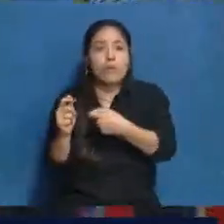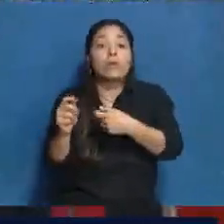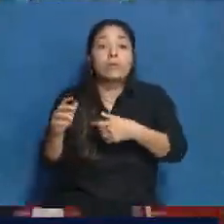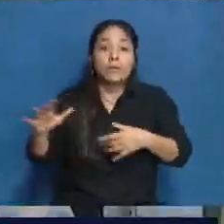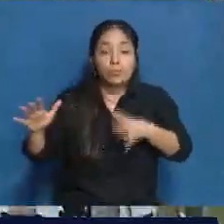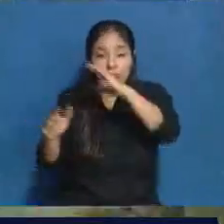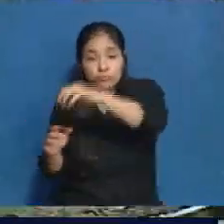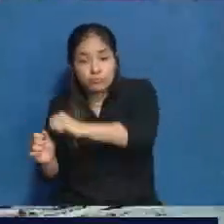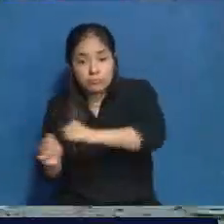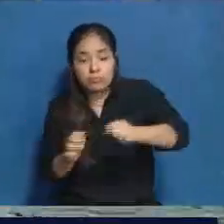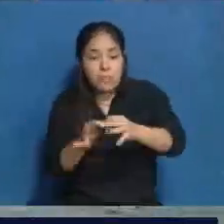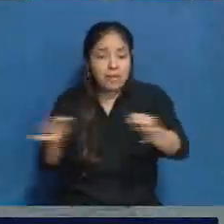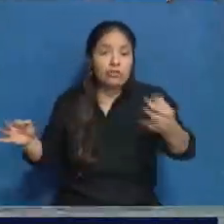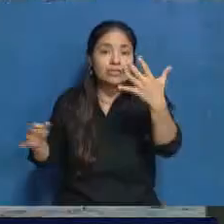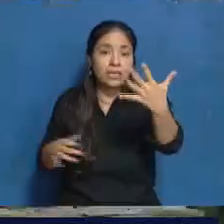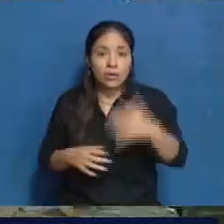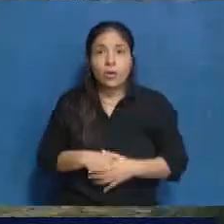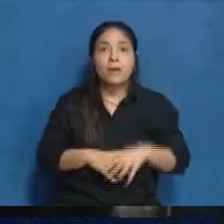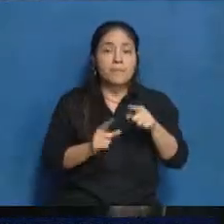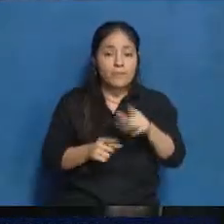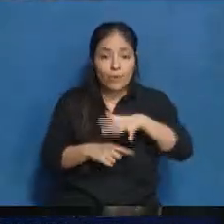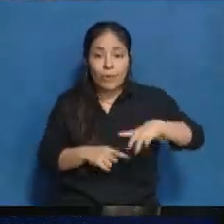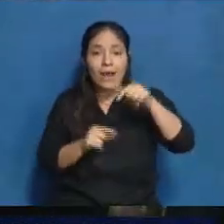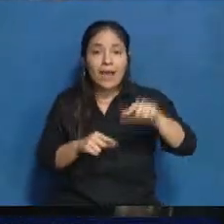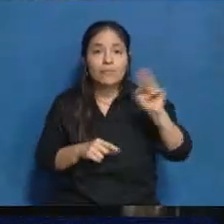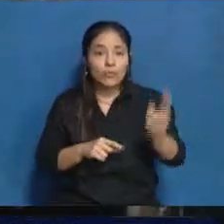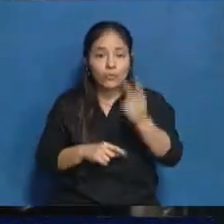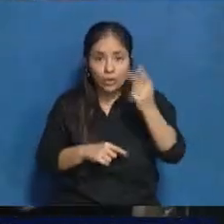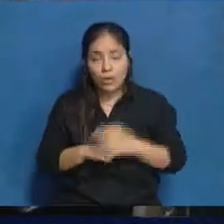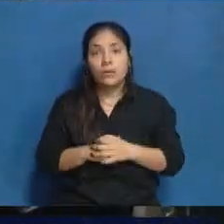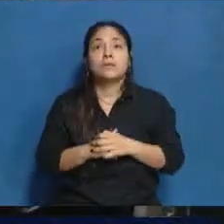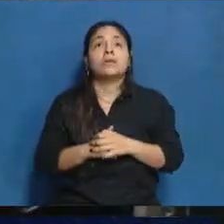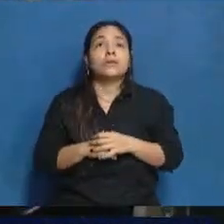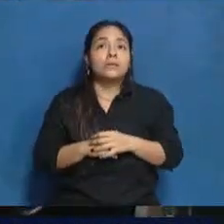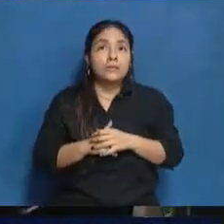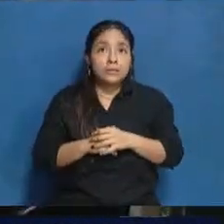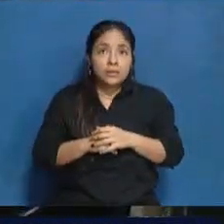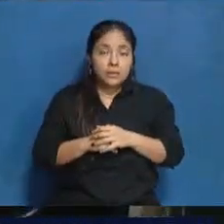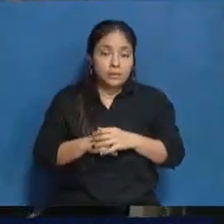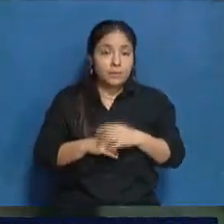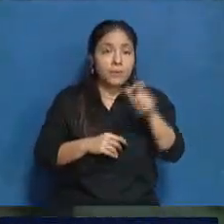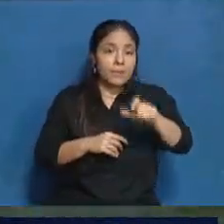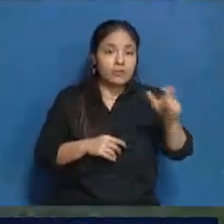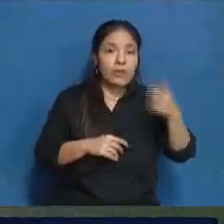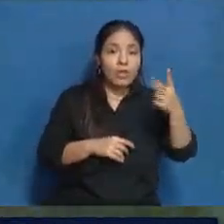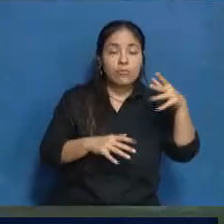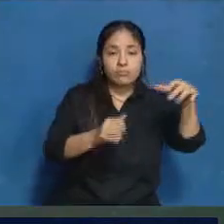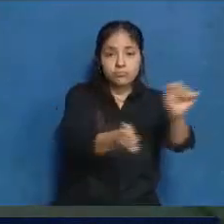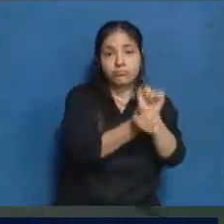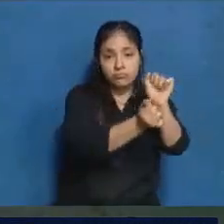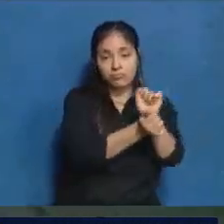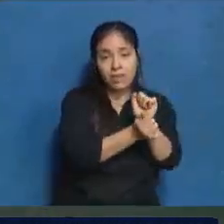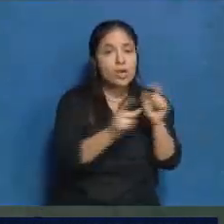5 metros. Bustos murió en el lugar. Según el parte policial, se produjo la aprehensión de dos sujetos con